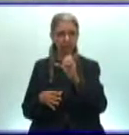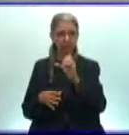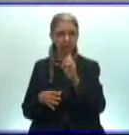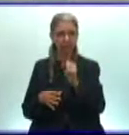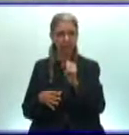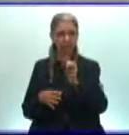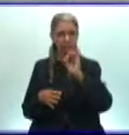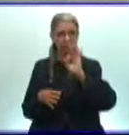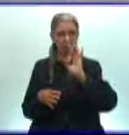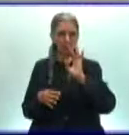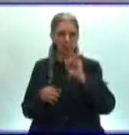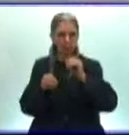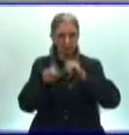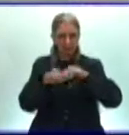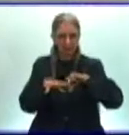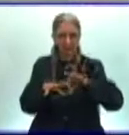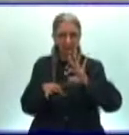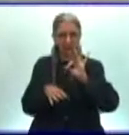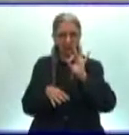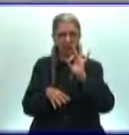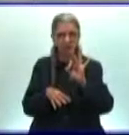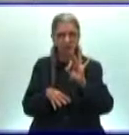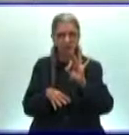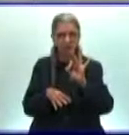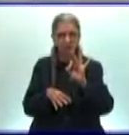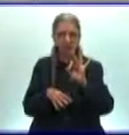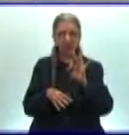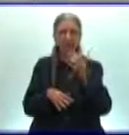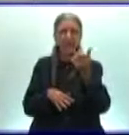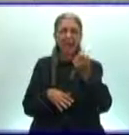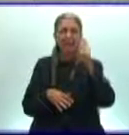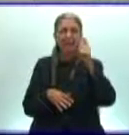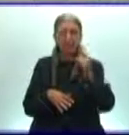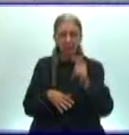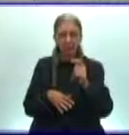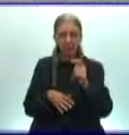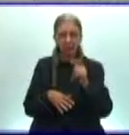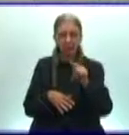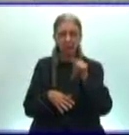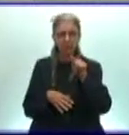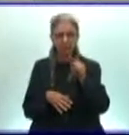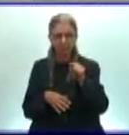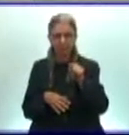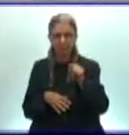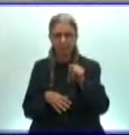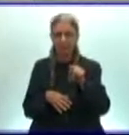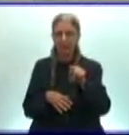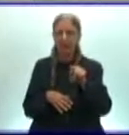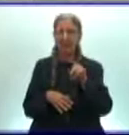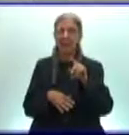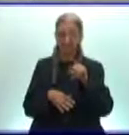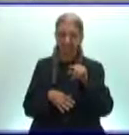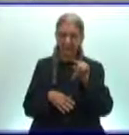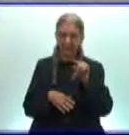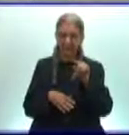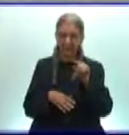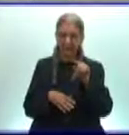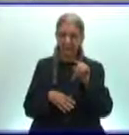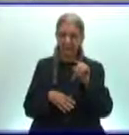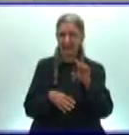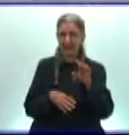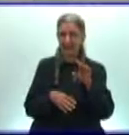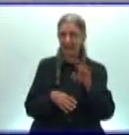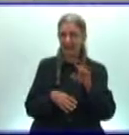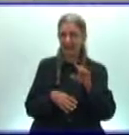extremo superior izquierdo es el número atómico del elemento, número atómico que ya vimos que se representa con una